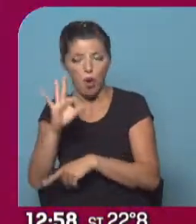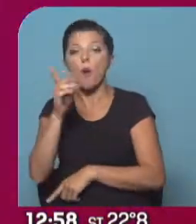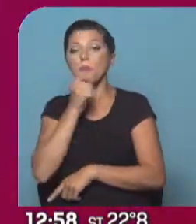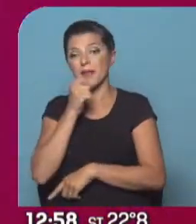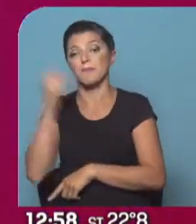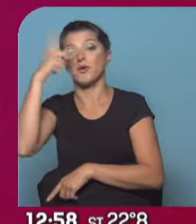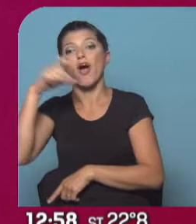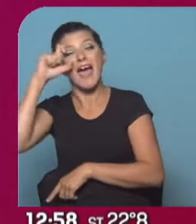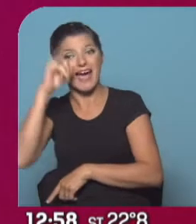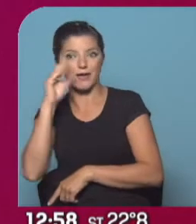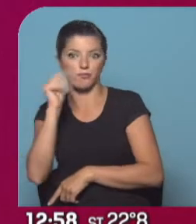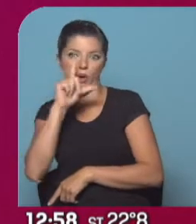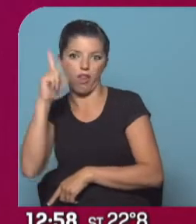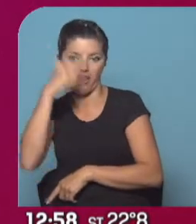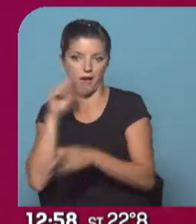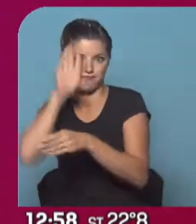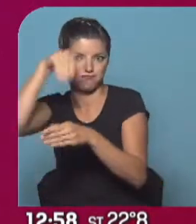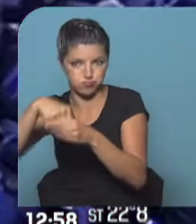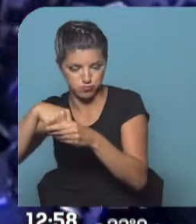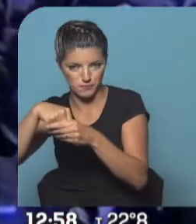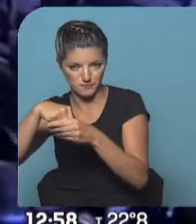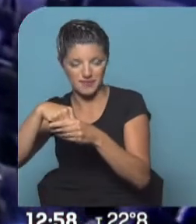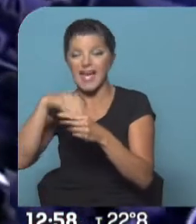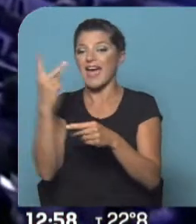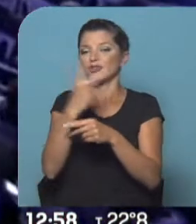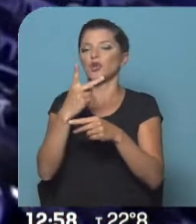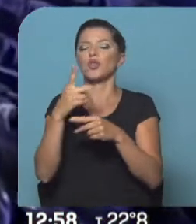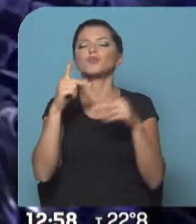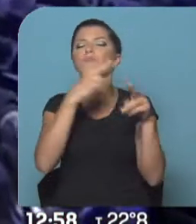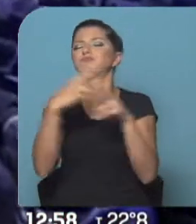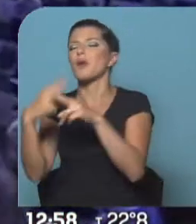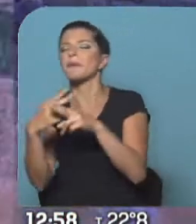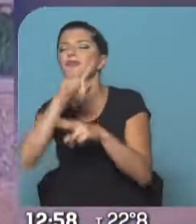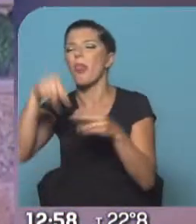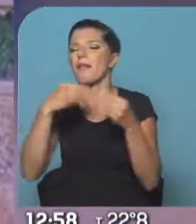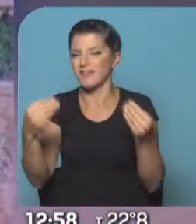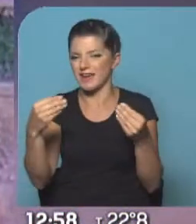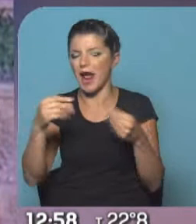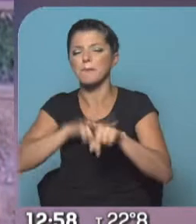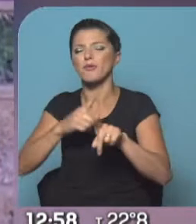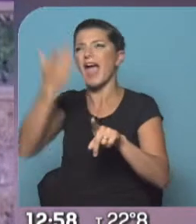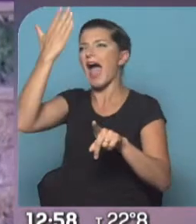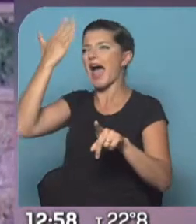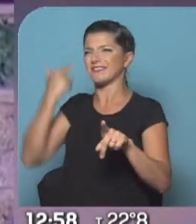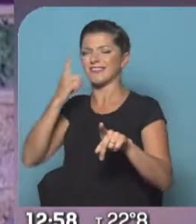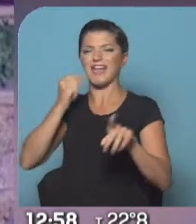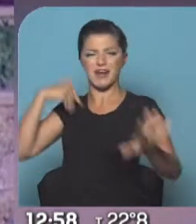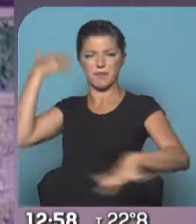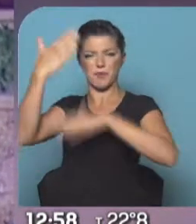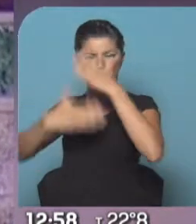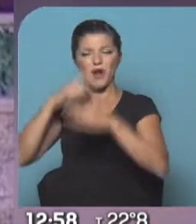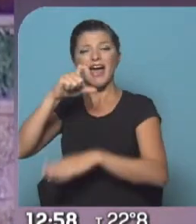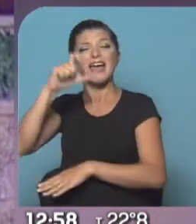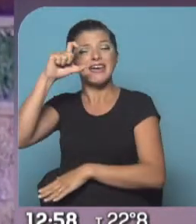Hezbollah. Los nombres de ambas agrupaciones rivales están relacionados con fechas de manifestaciones rivales de la Revolución de los Cedros.